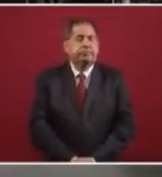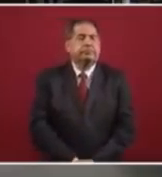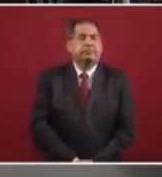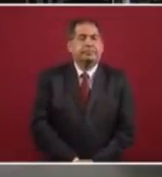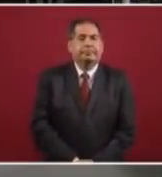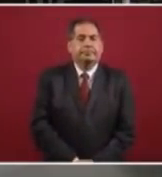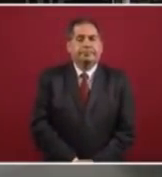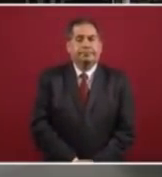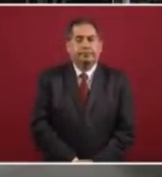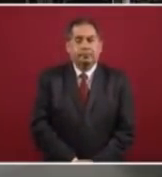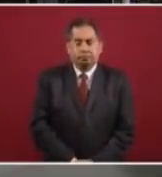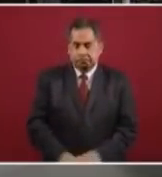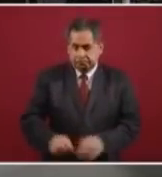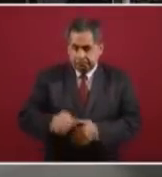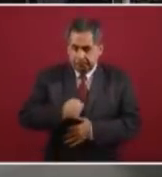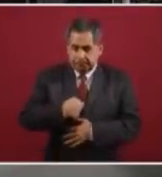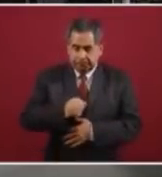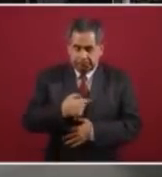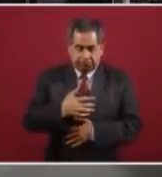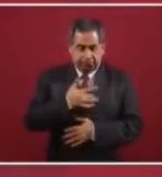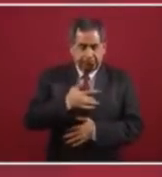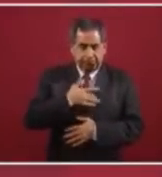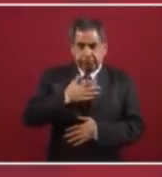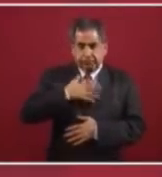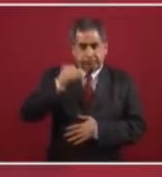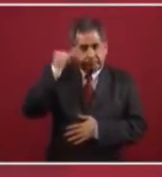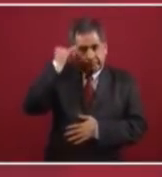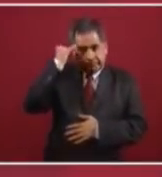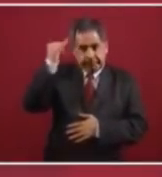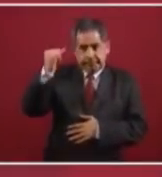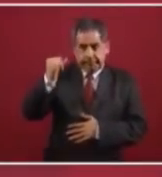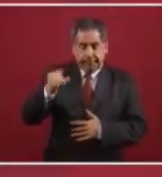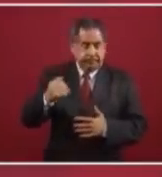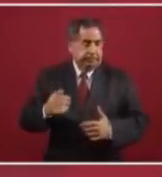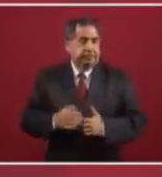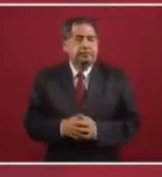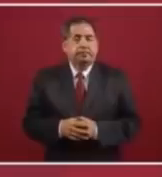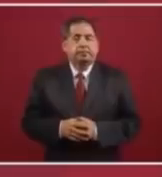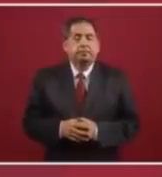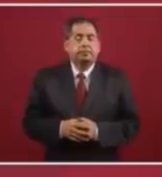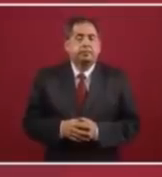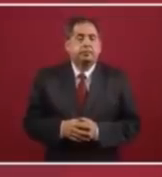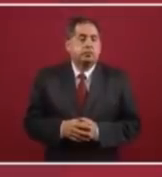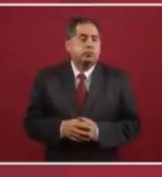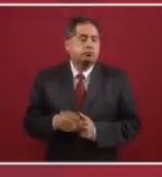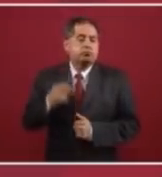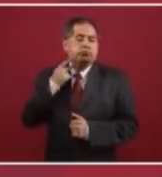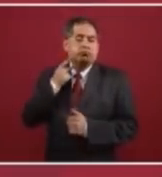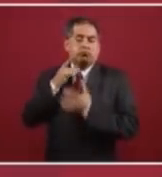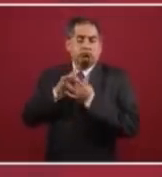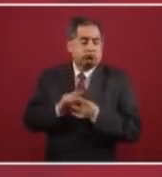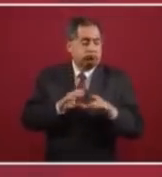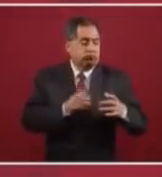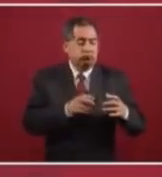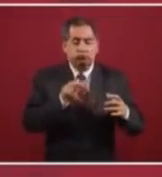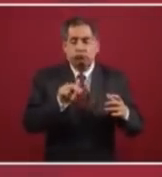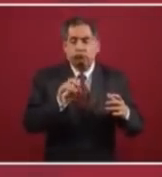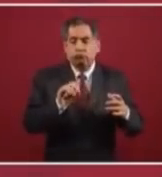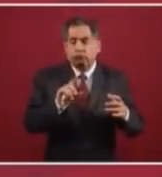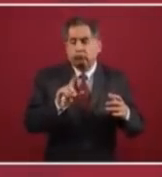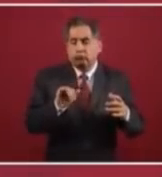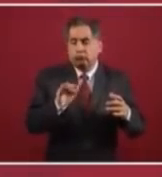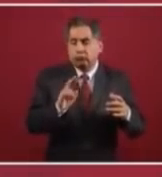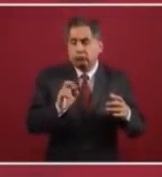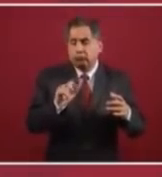yo sostengo que la política neoliberal